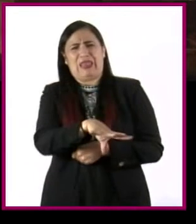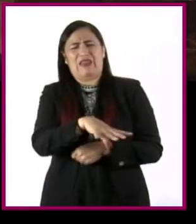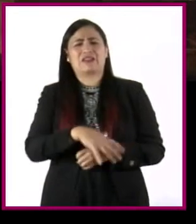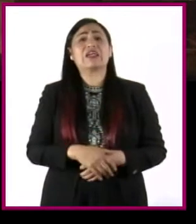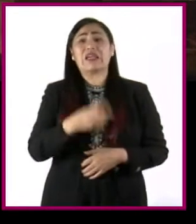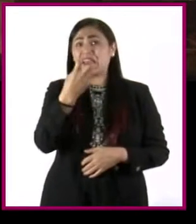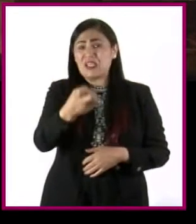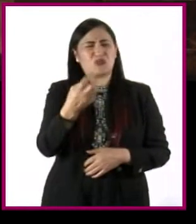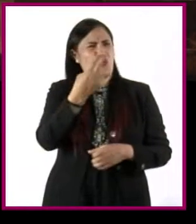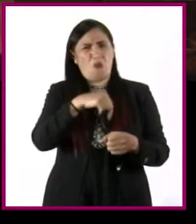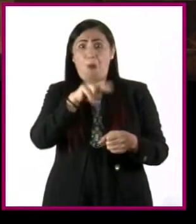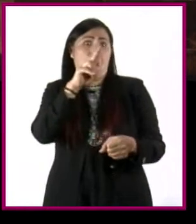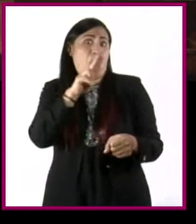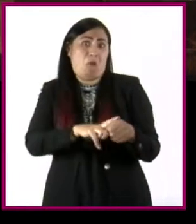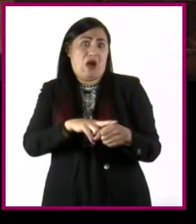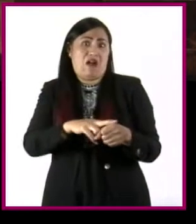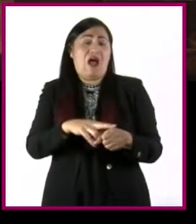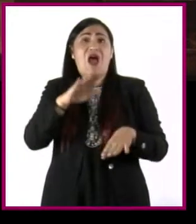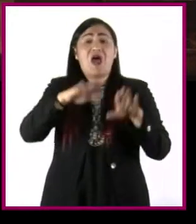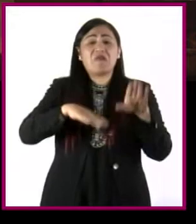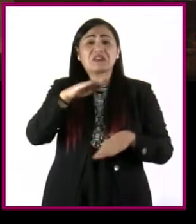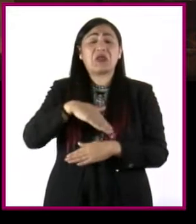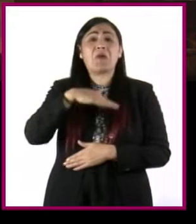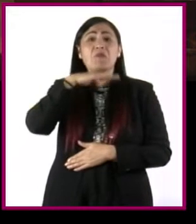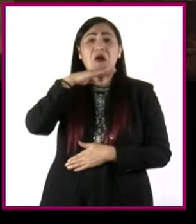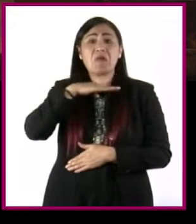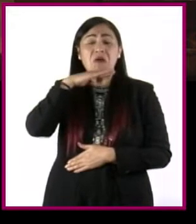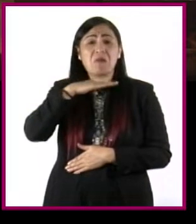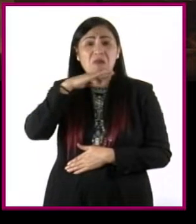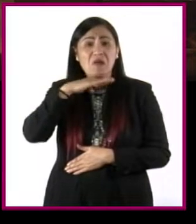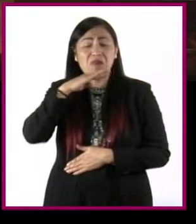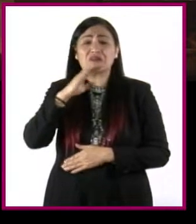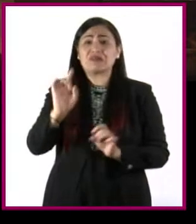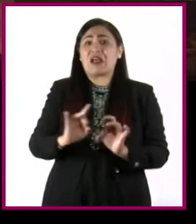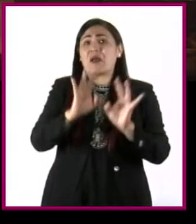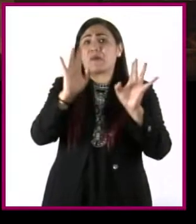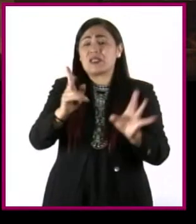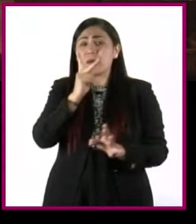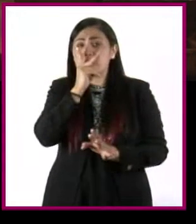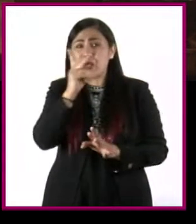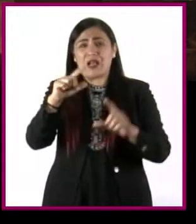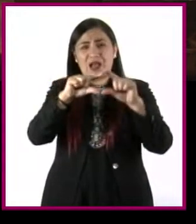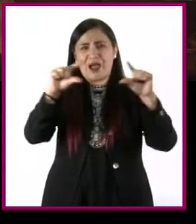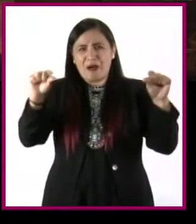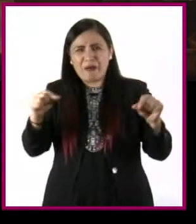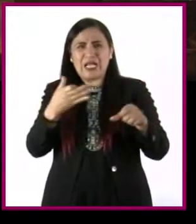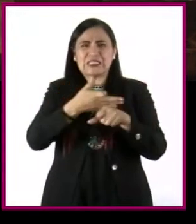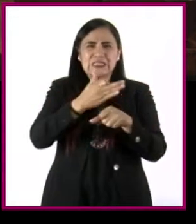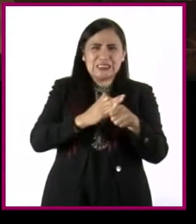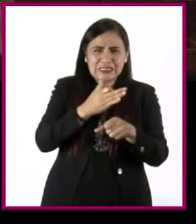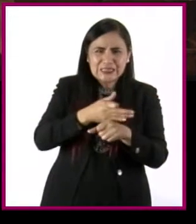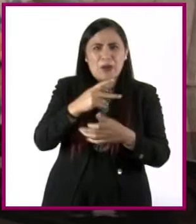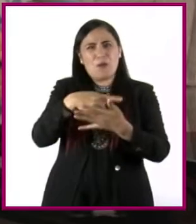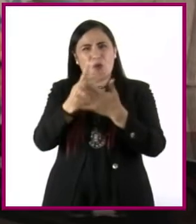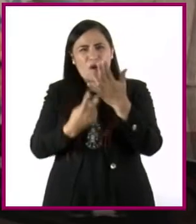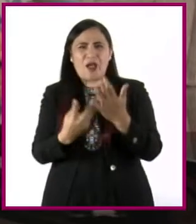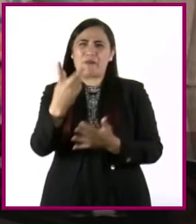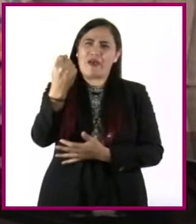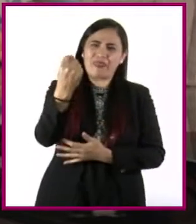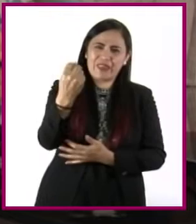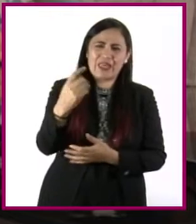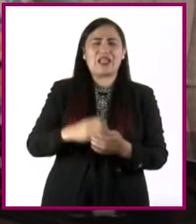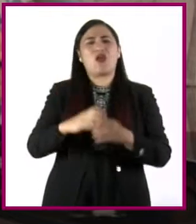común entre la gente que ni siquiera nos damos cuenta. Y aparecen muchas frases, en chistes, en burlas, en programas de televisión,